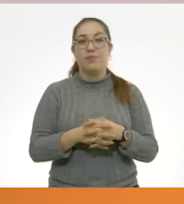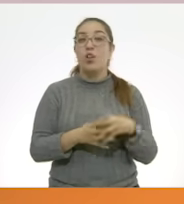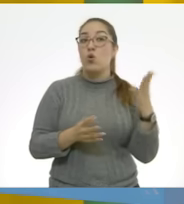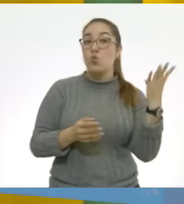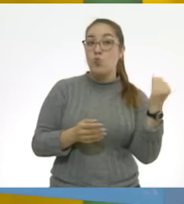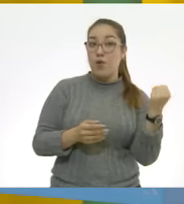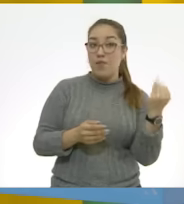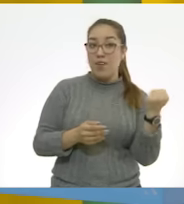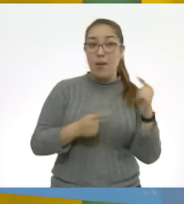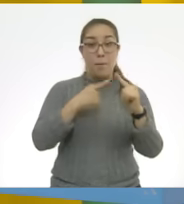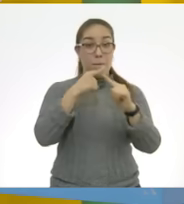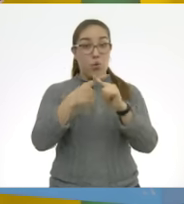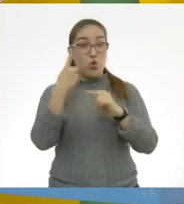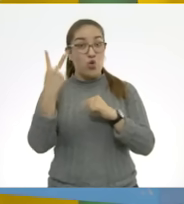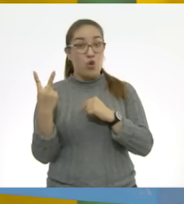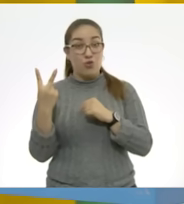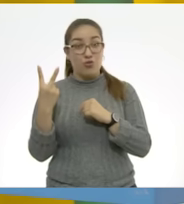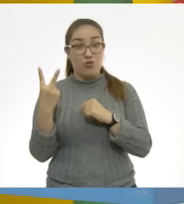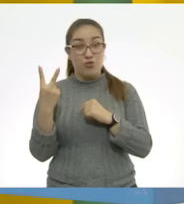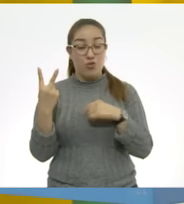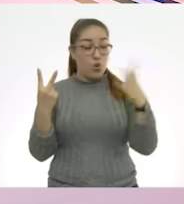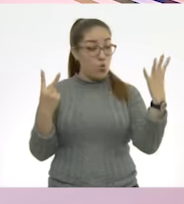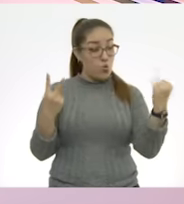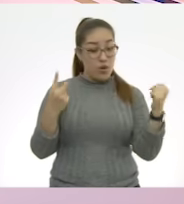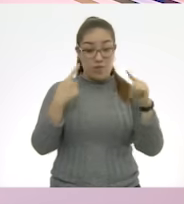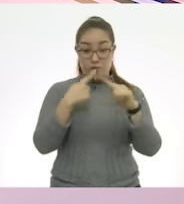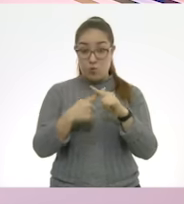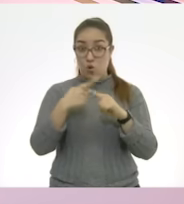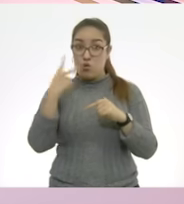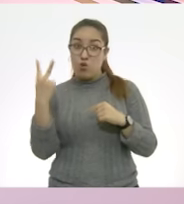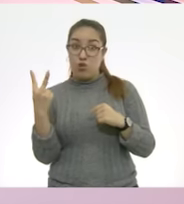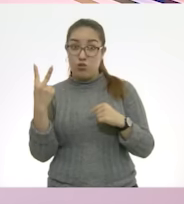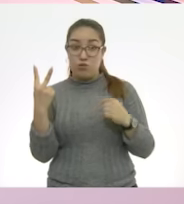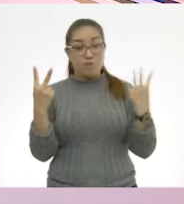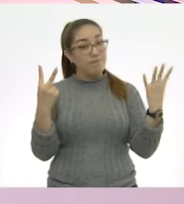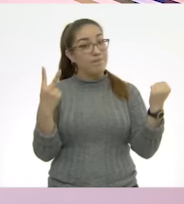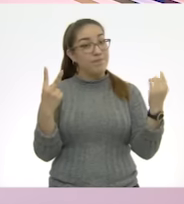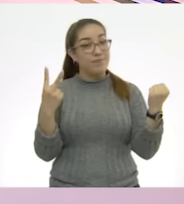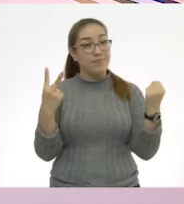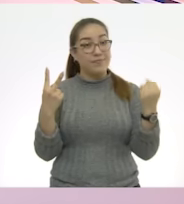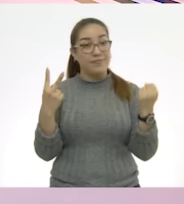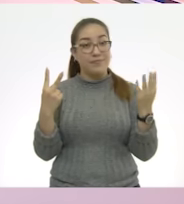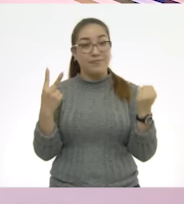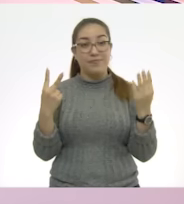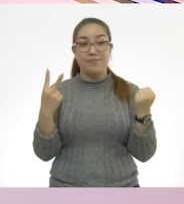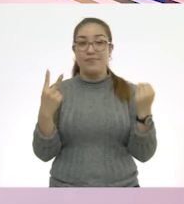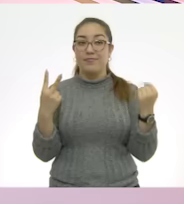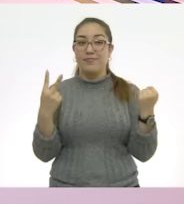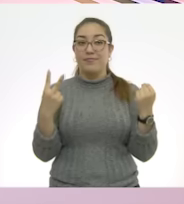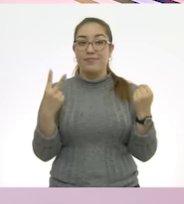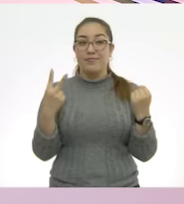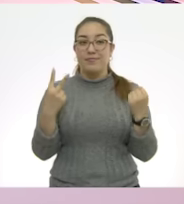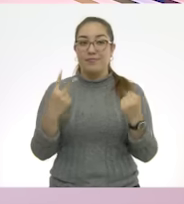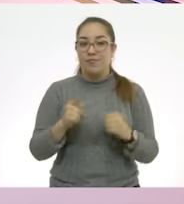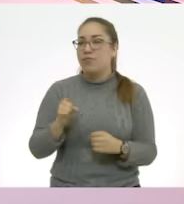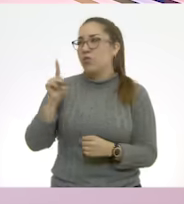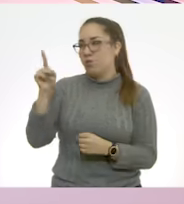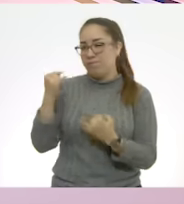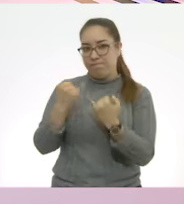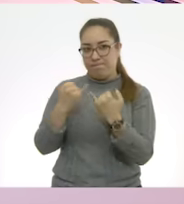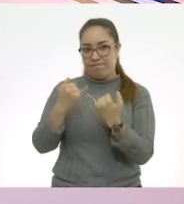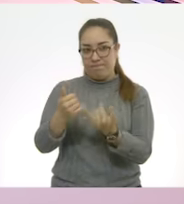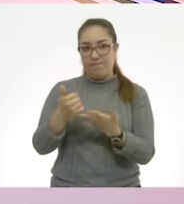9. Por 2. 9 por 2. Ok. A ver, yo la voy anotando acá, mientras tú vas haciendo en tu hoja tu